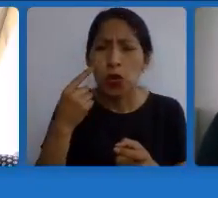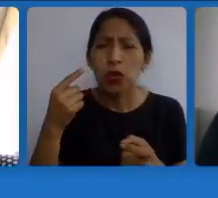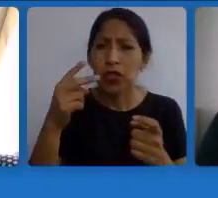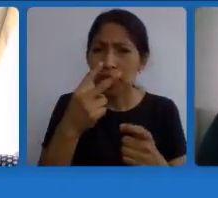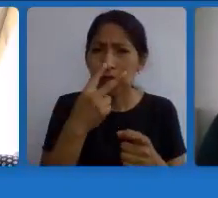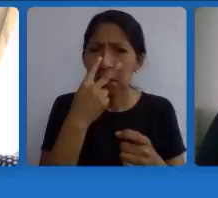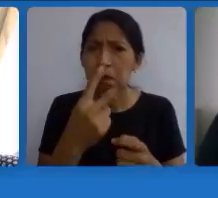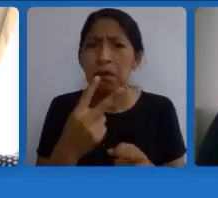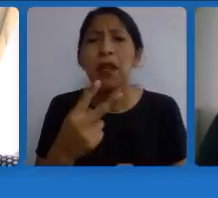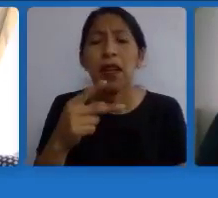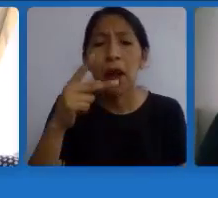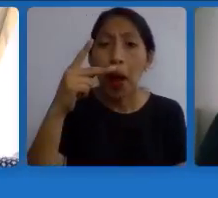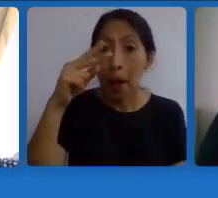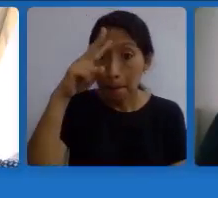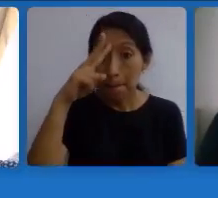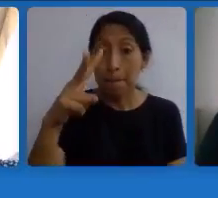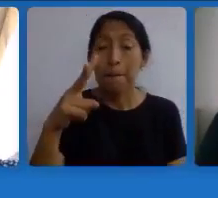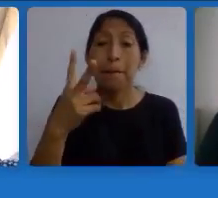sus servicios turísticos,